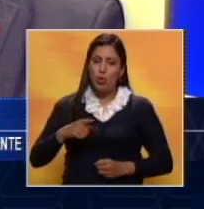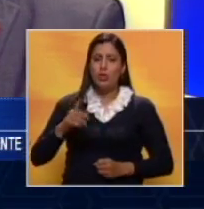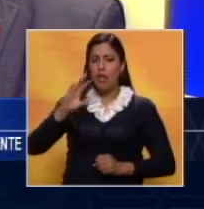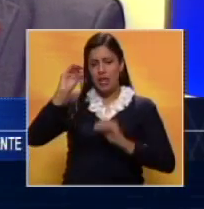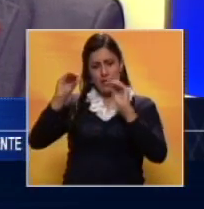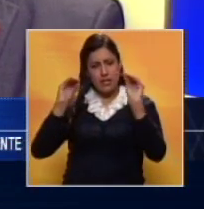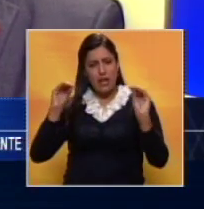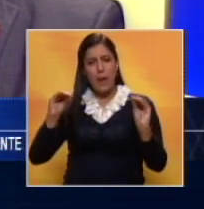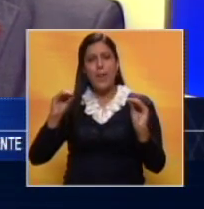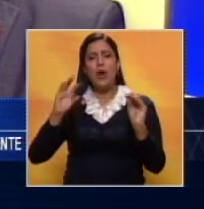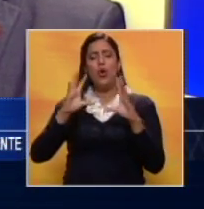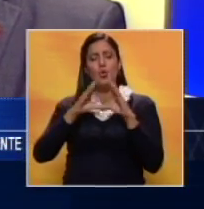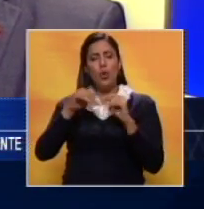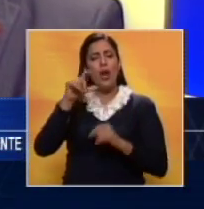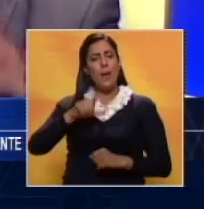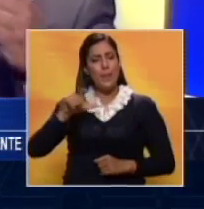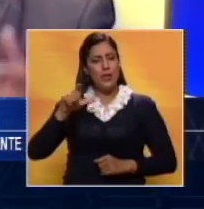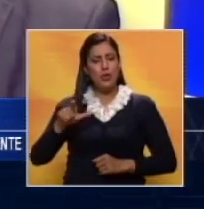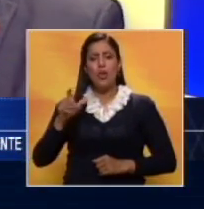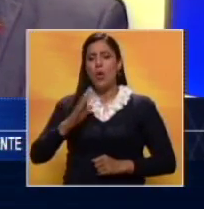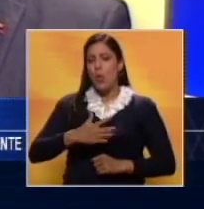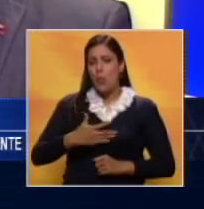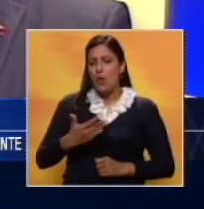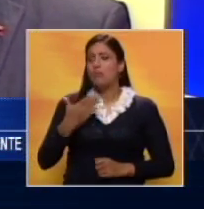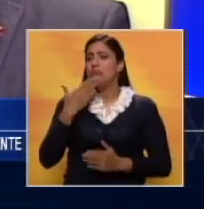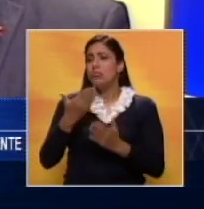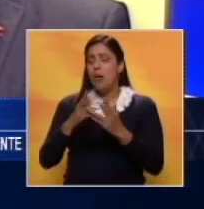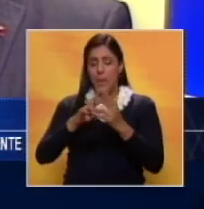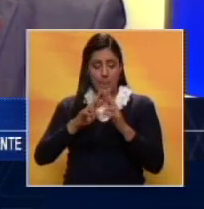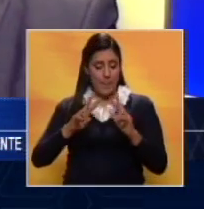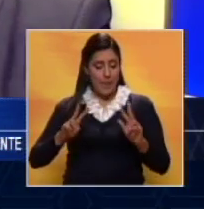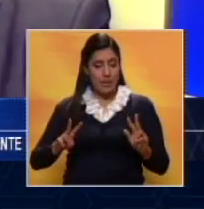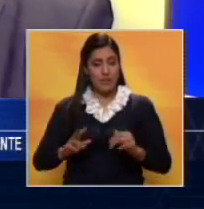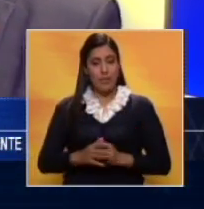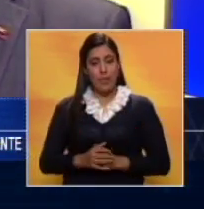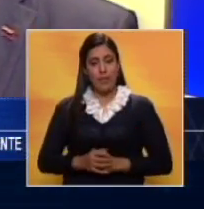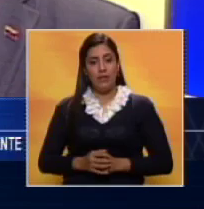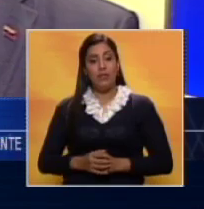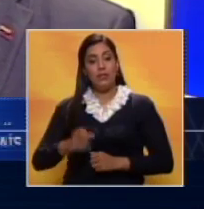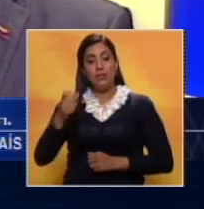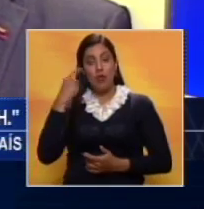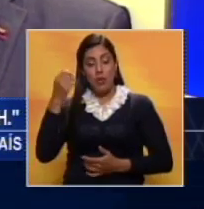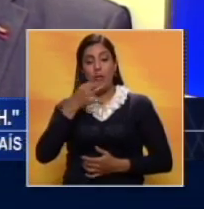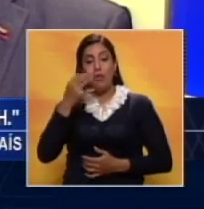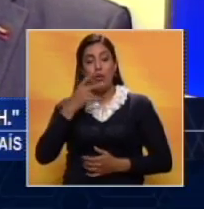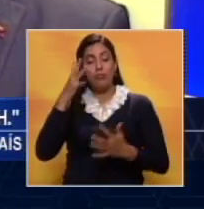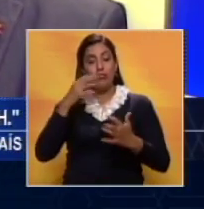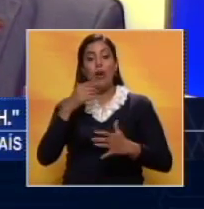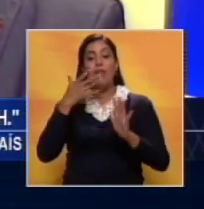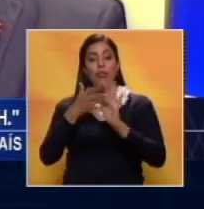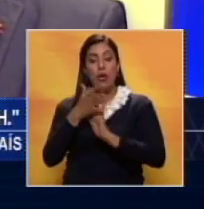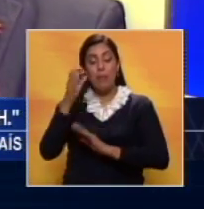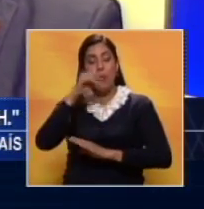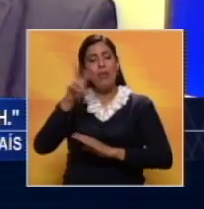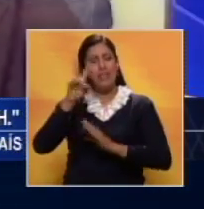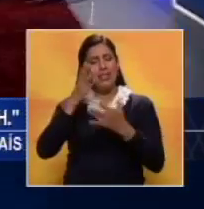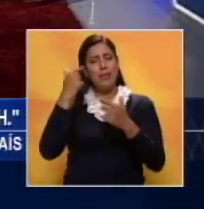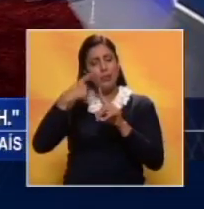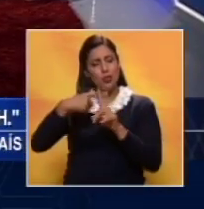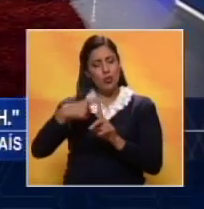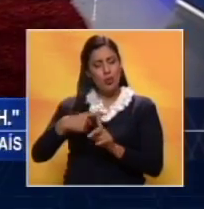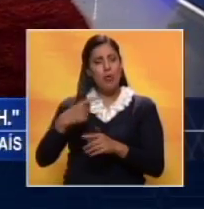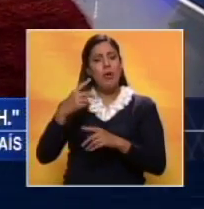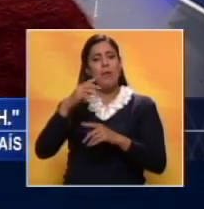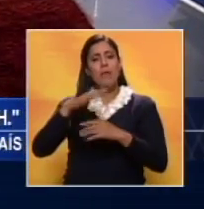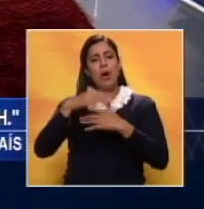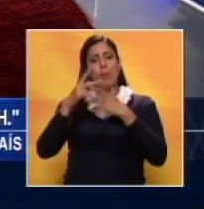hacemos el llamado a las personas que puedan manifestar pacíficamente. El politólogo hizo un llamado al pueblo venezolano a sumarse al